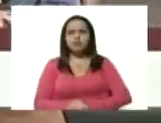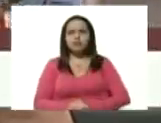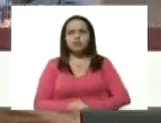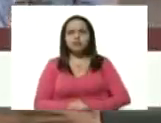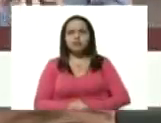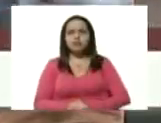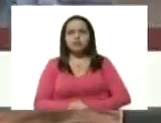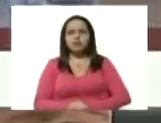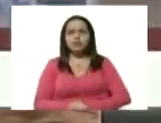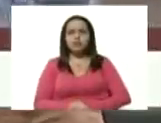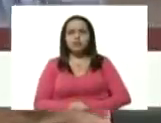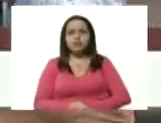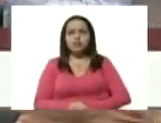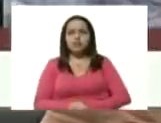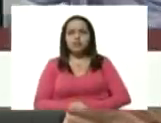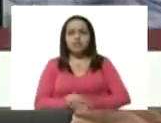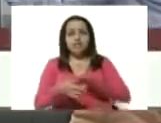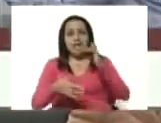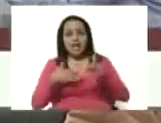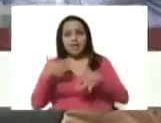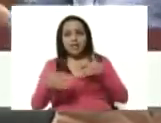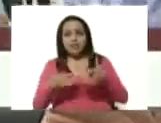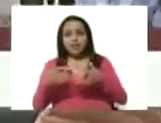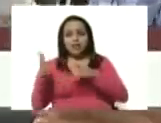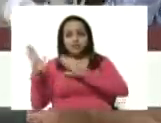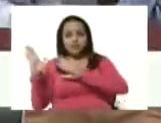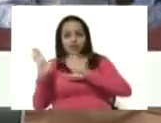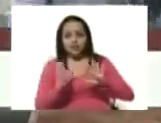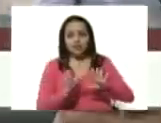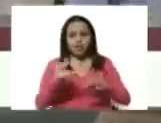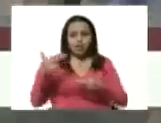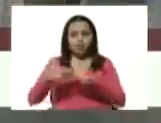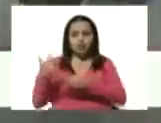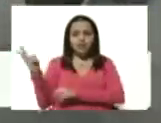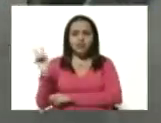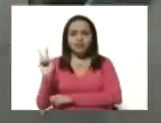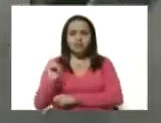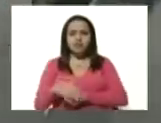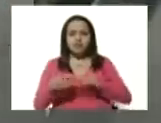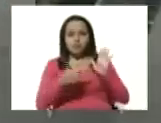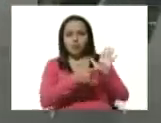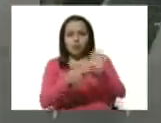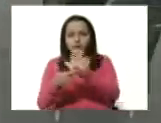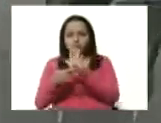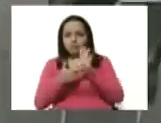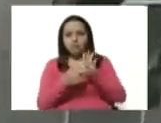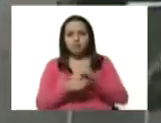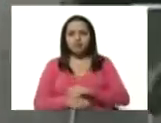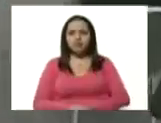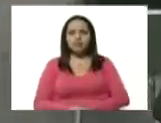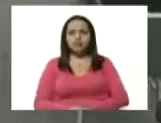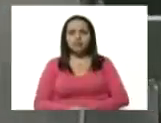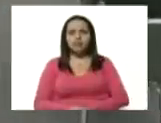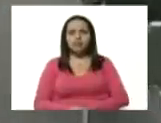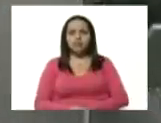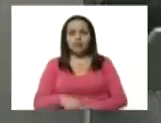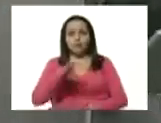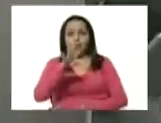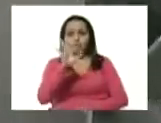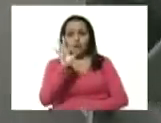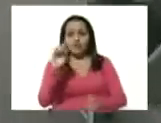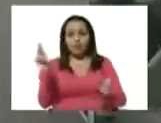y los momentos del arribo del combustible a Venezuela, publicados en el semanario